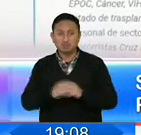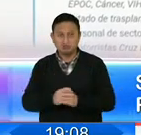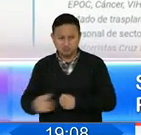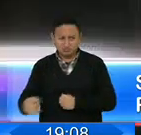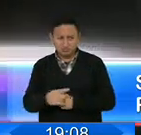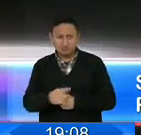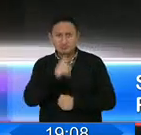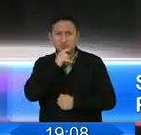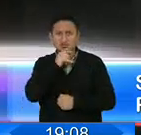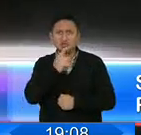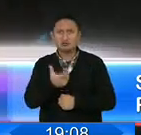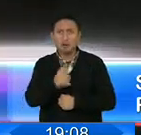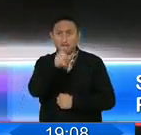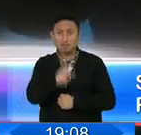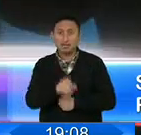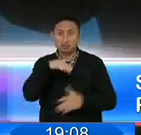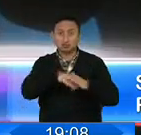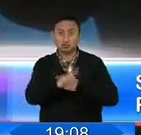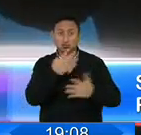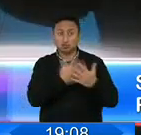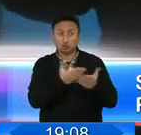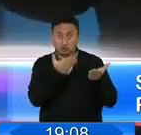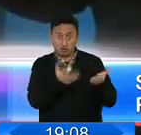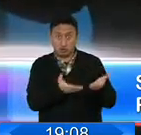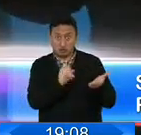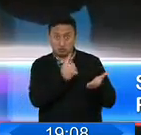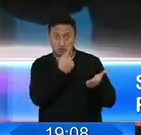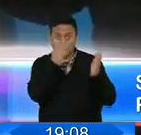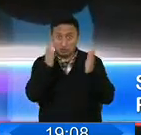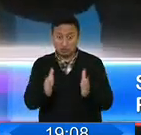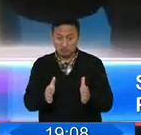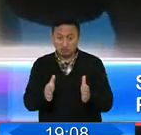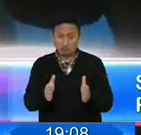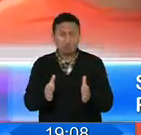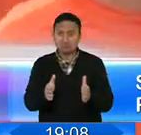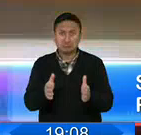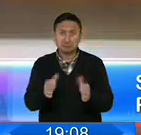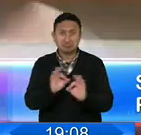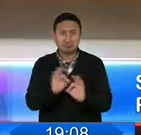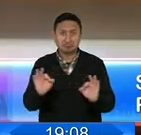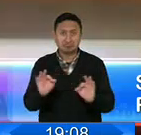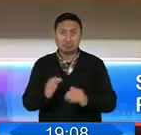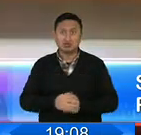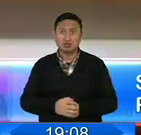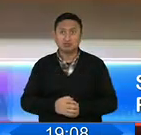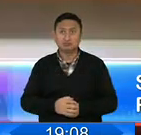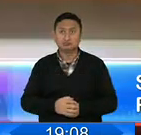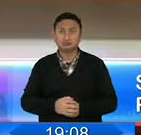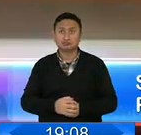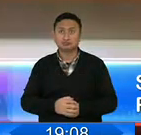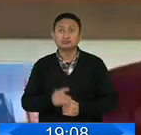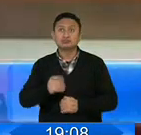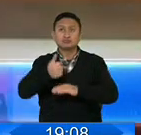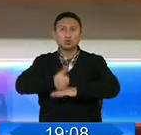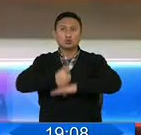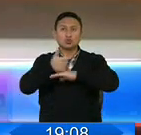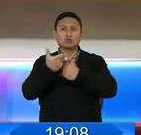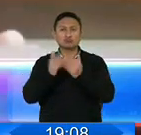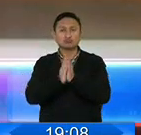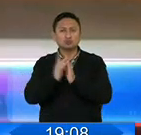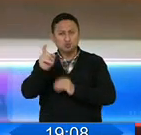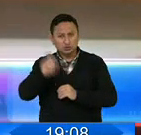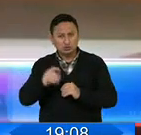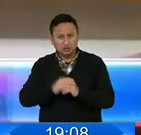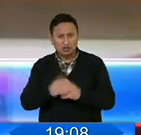especifica que las personas privadas de libertad sean parte de esta fase. Nosotros exhortamos a las autoridades, ya tienen